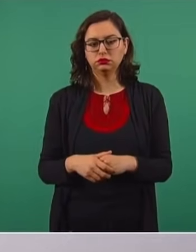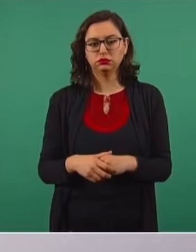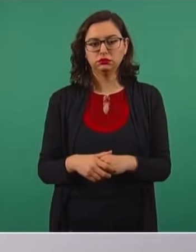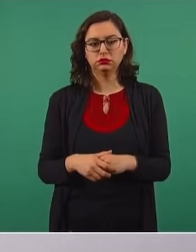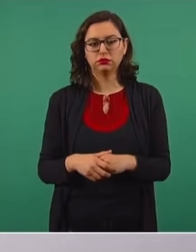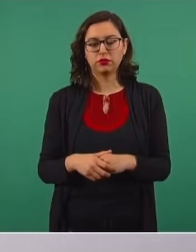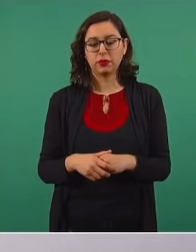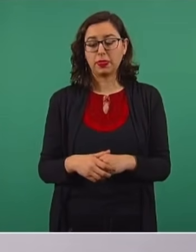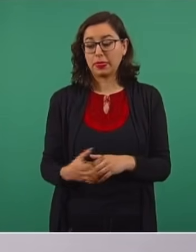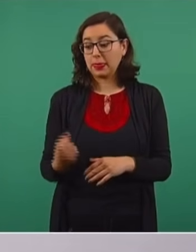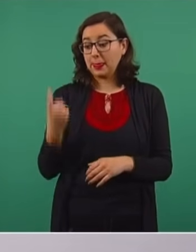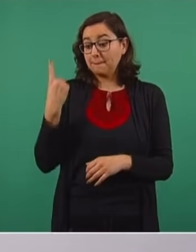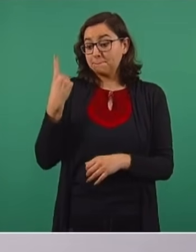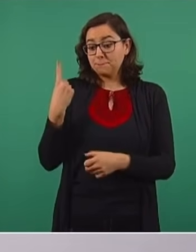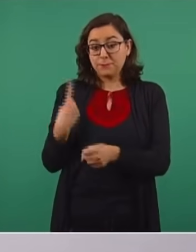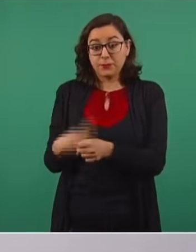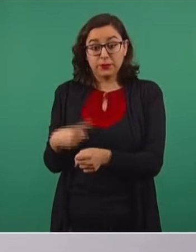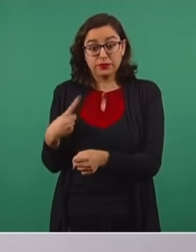afectado